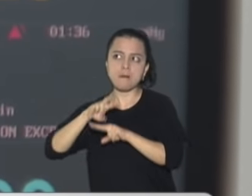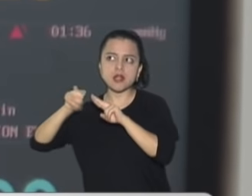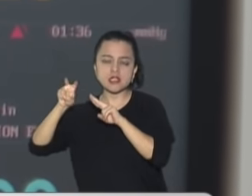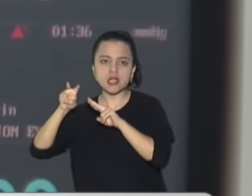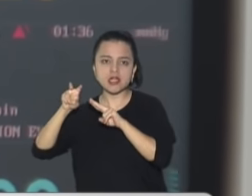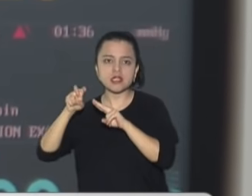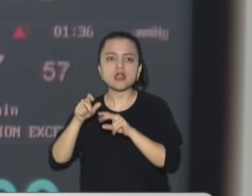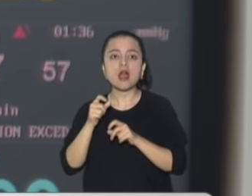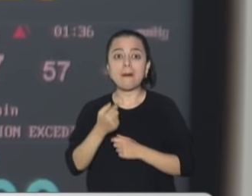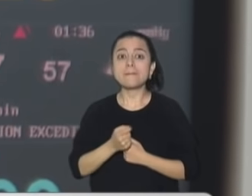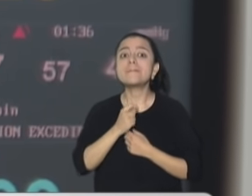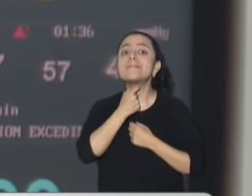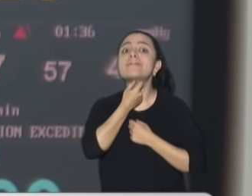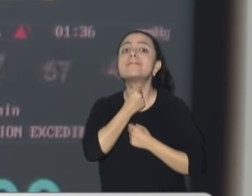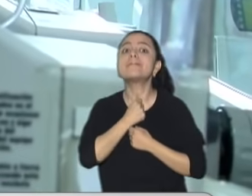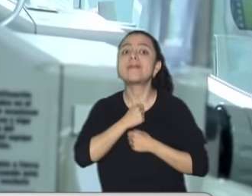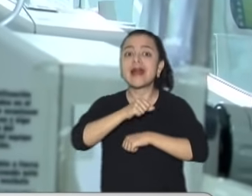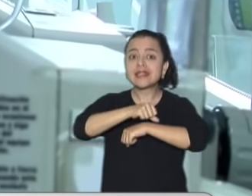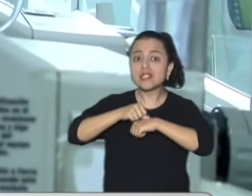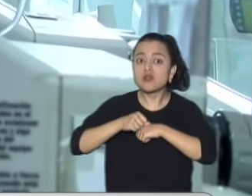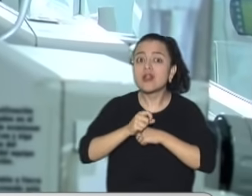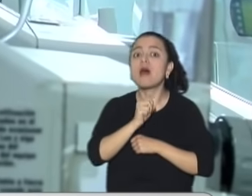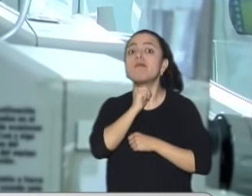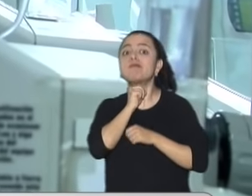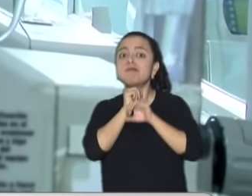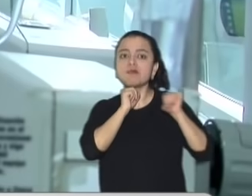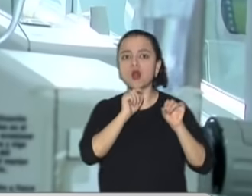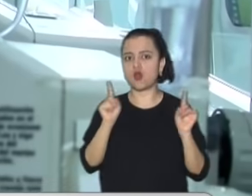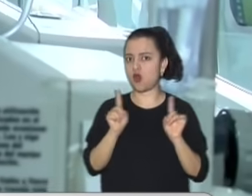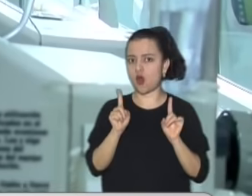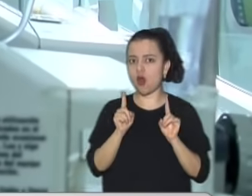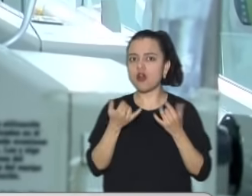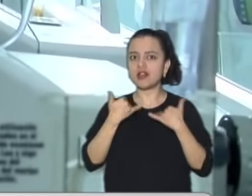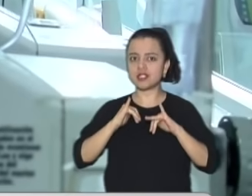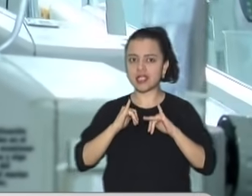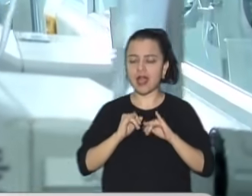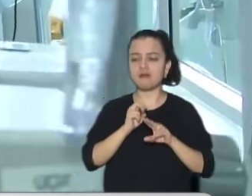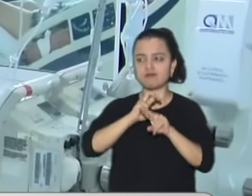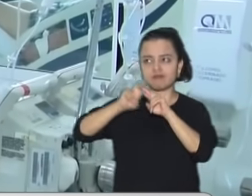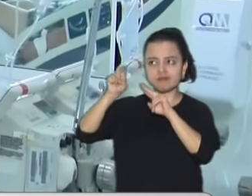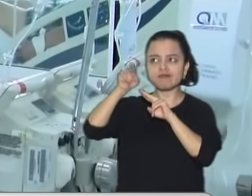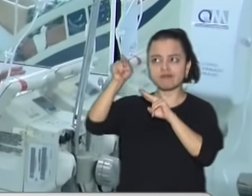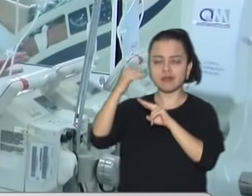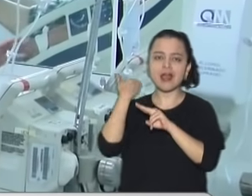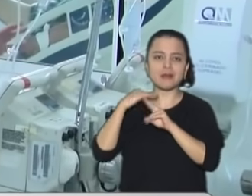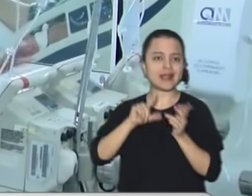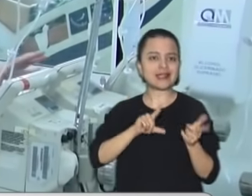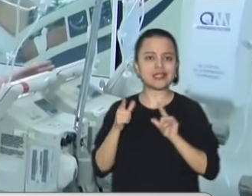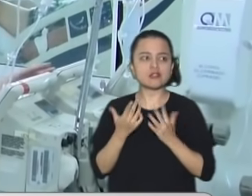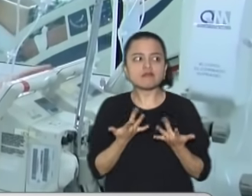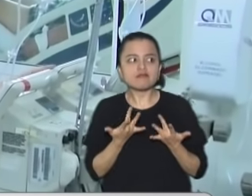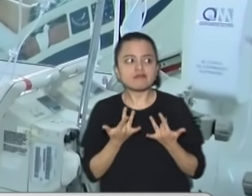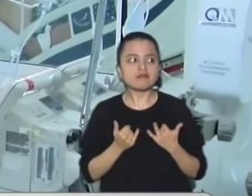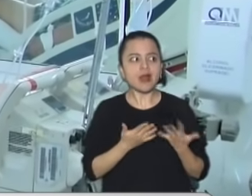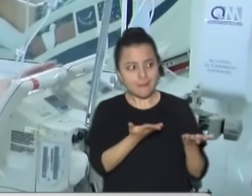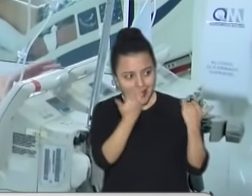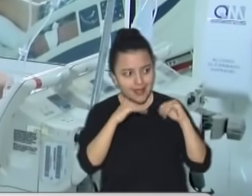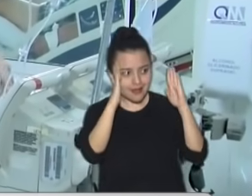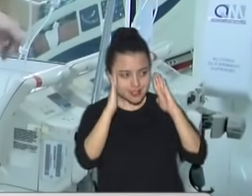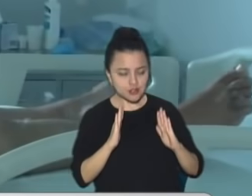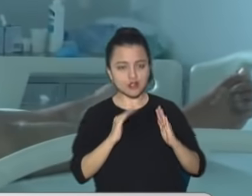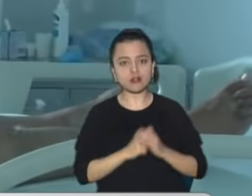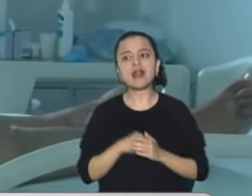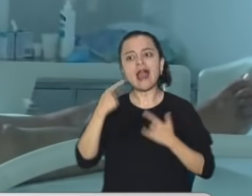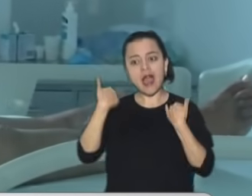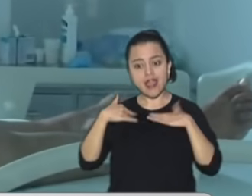están entubadas, sino las que todavía se pueden movilizar. Son Manizales y Armenia las donde se podrían estar